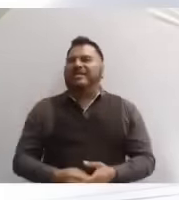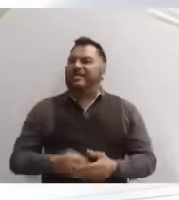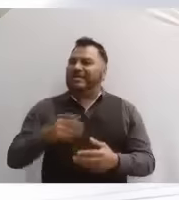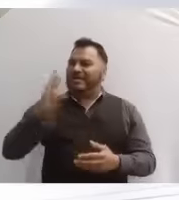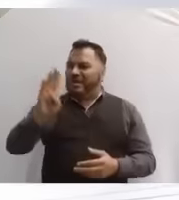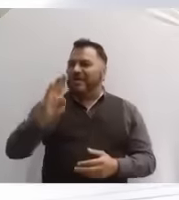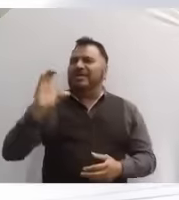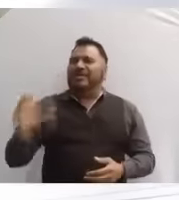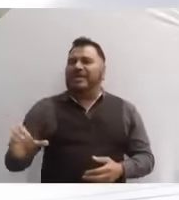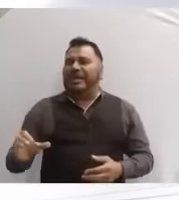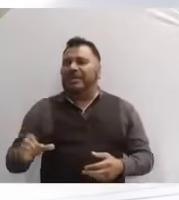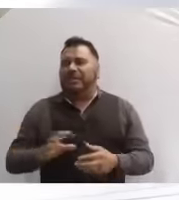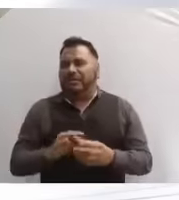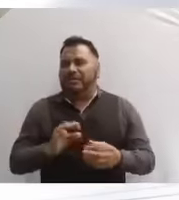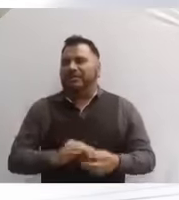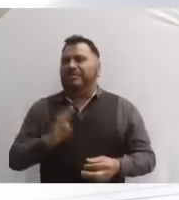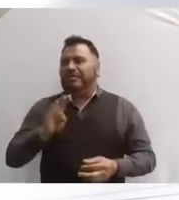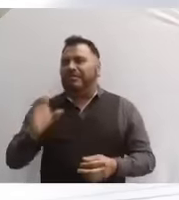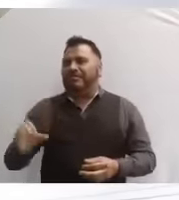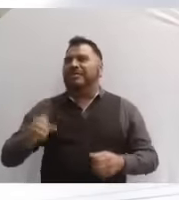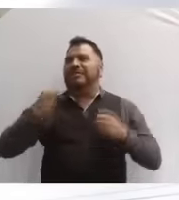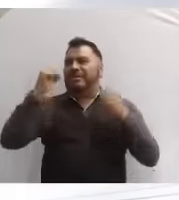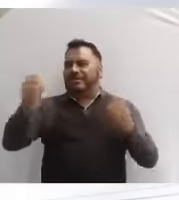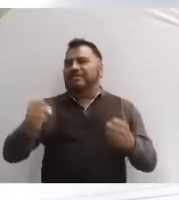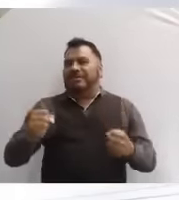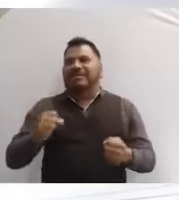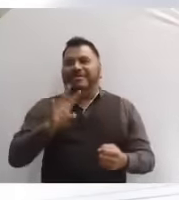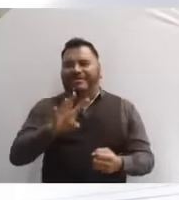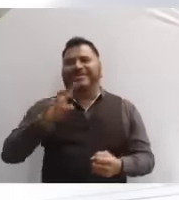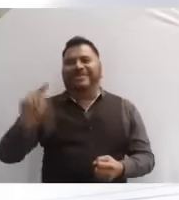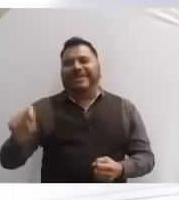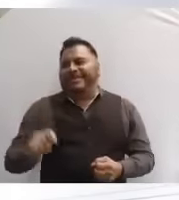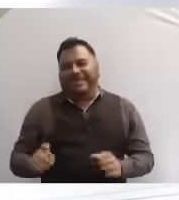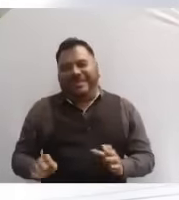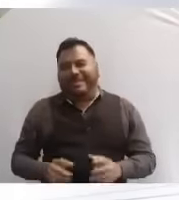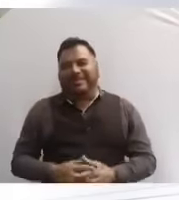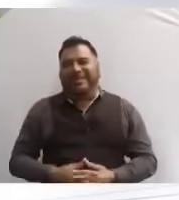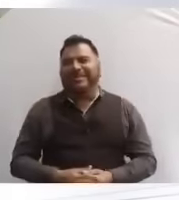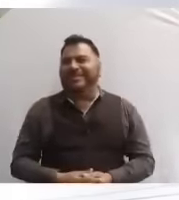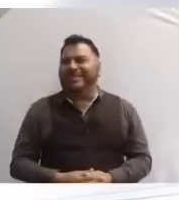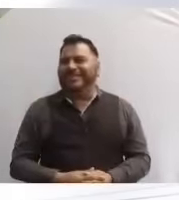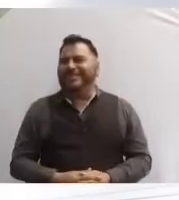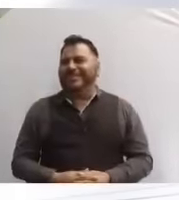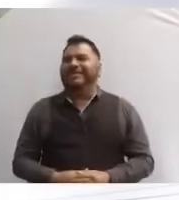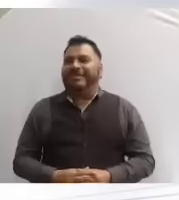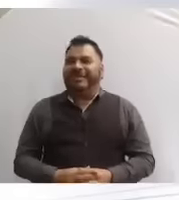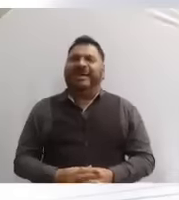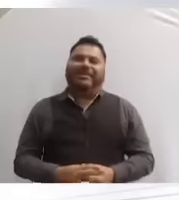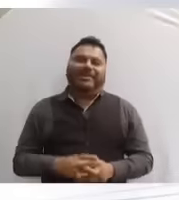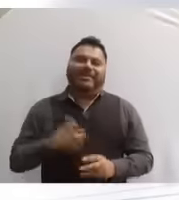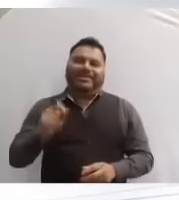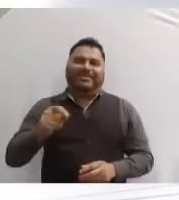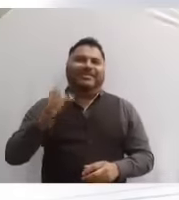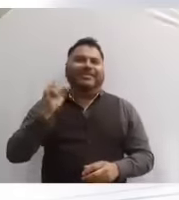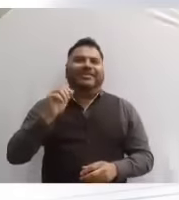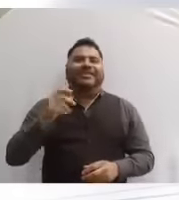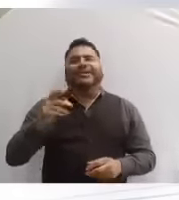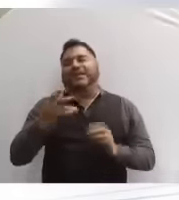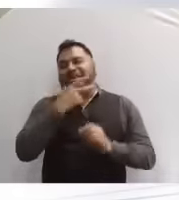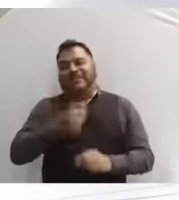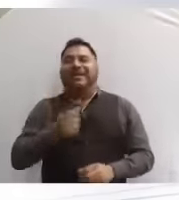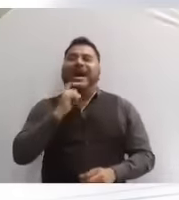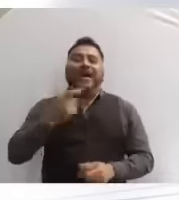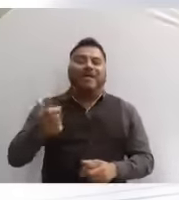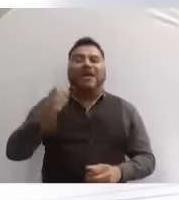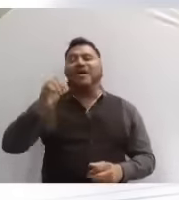viva Baja California! ¡Que viva la Cuarta Transformación! ¡Que viva el presidente López Obrador! ¡Que